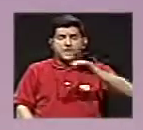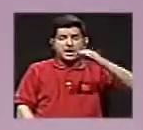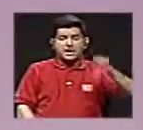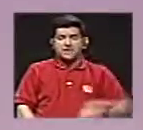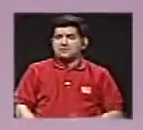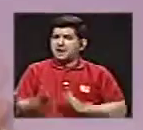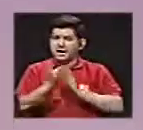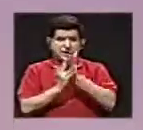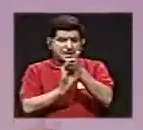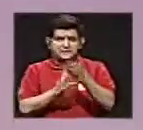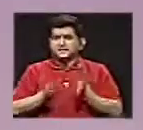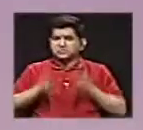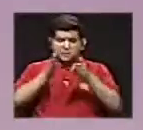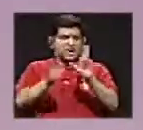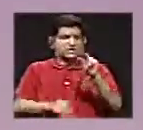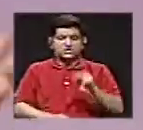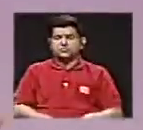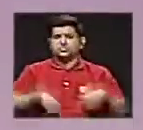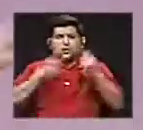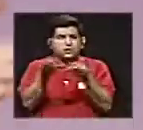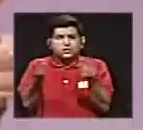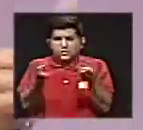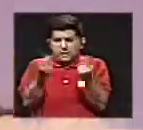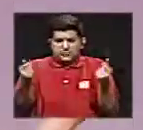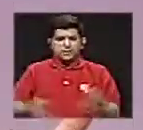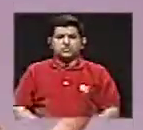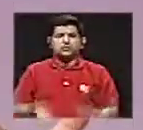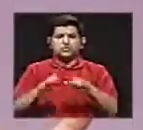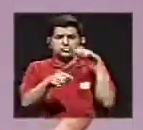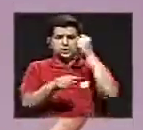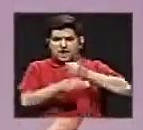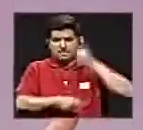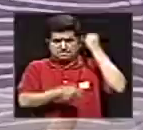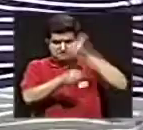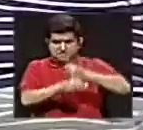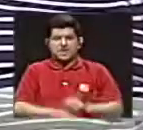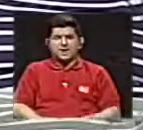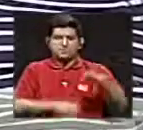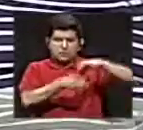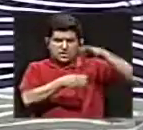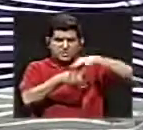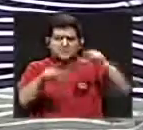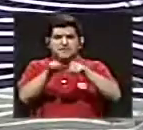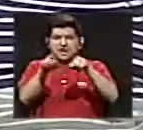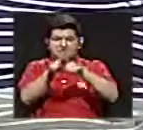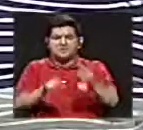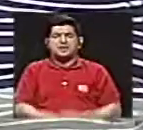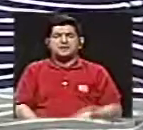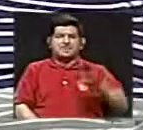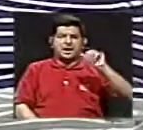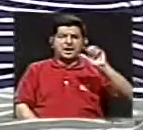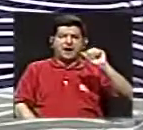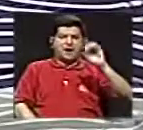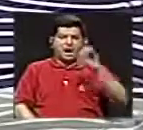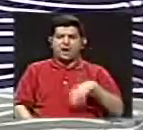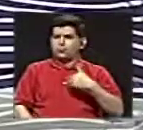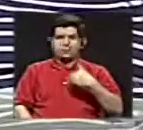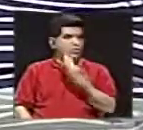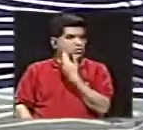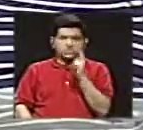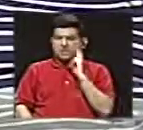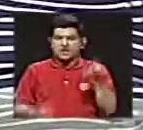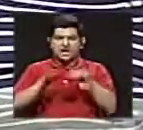carretera para llevar sus productos, para comenzar a hacer su trabajo, porque sembraba cacao también, no era que tenía ese restaurante,